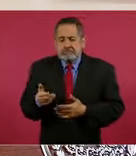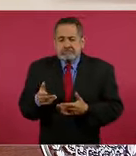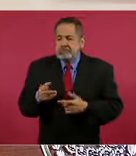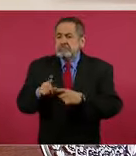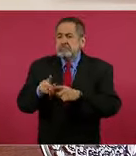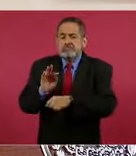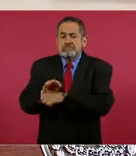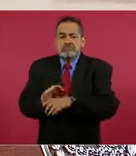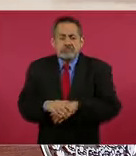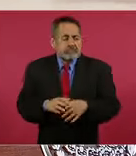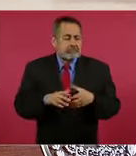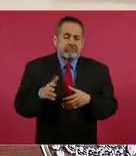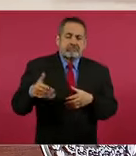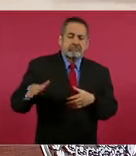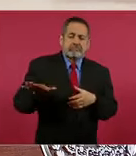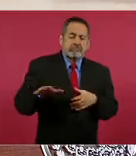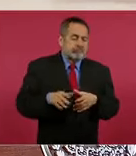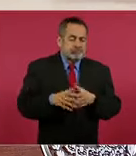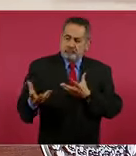no eran invitados,